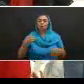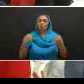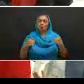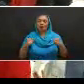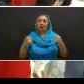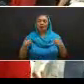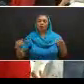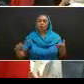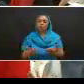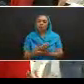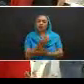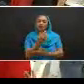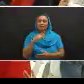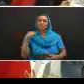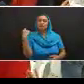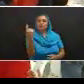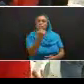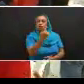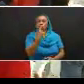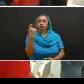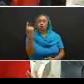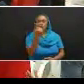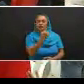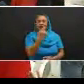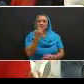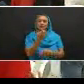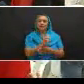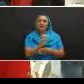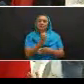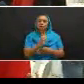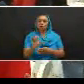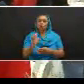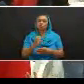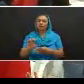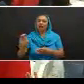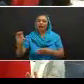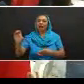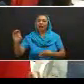a tu vida. Hago nuevas todas las